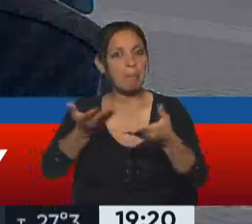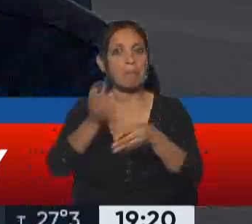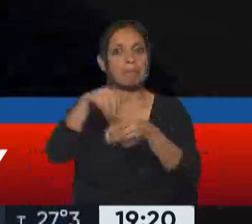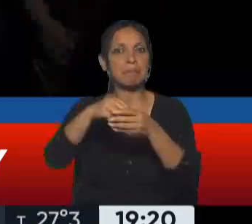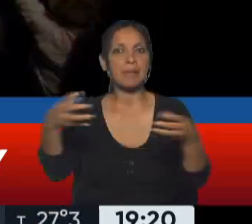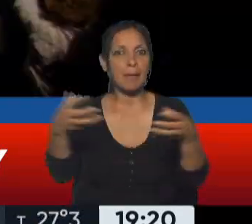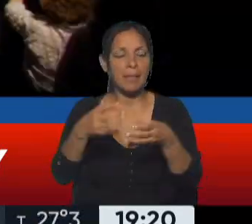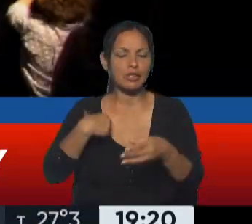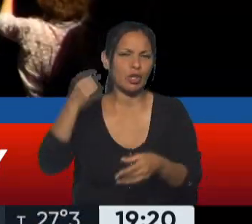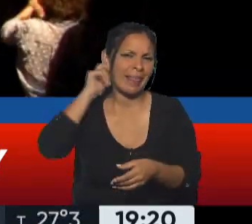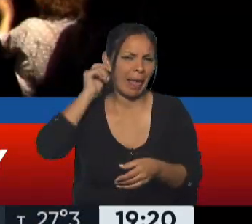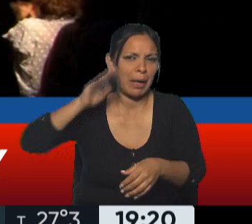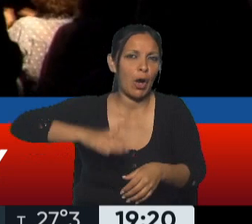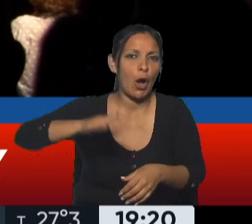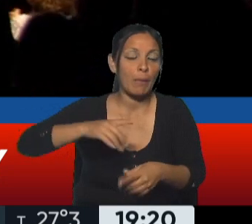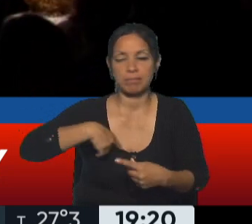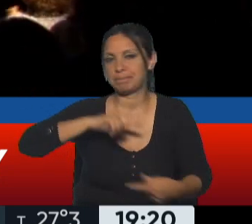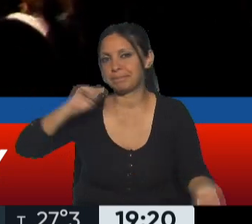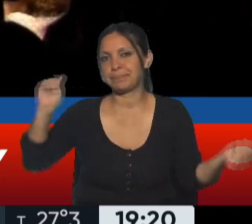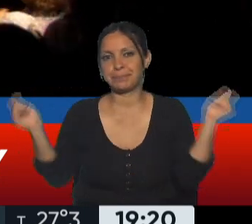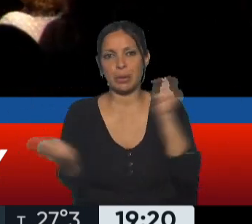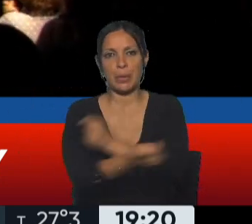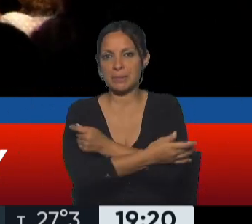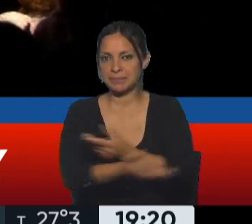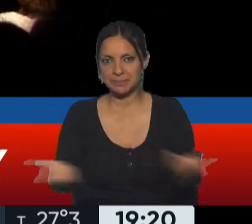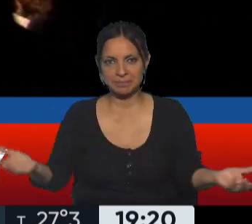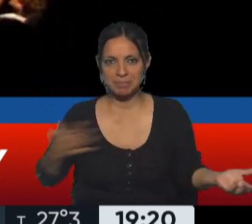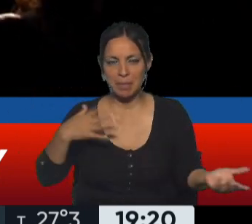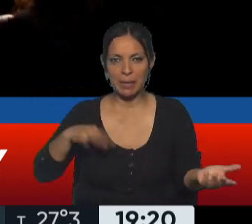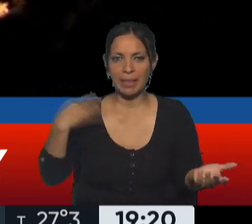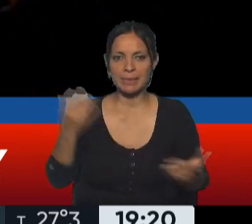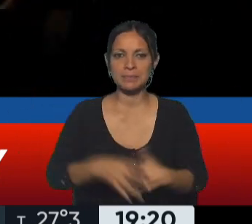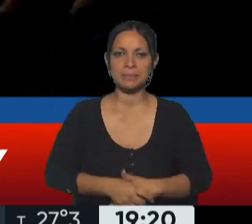muy chico. Y a partir de ahí cambió la vida para siempre, porque la verdad que